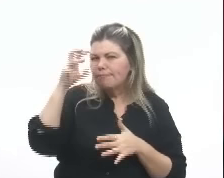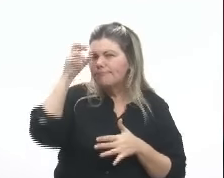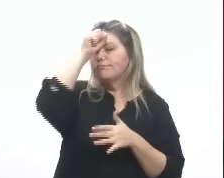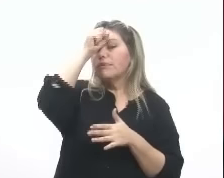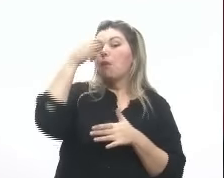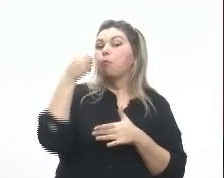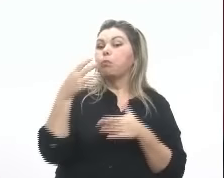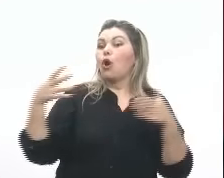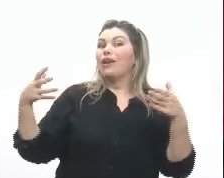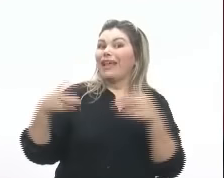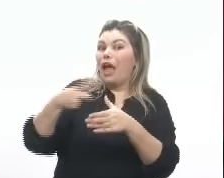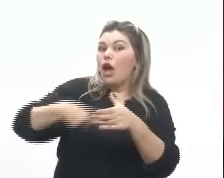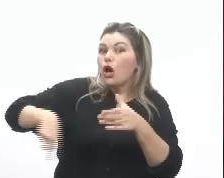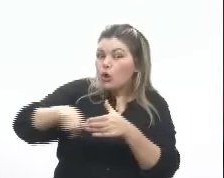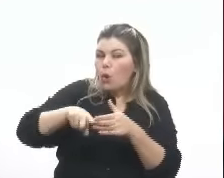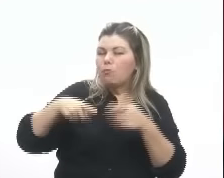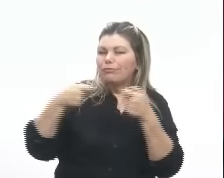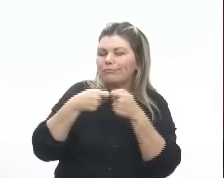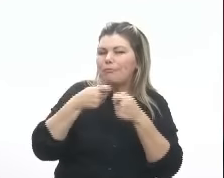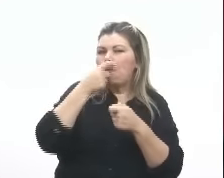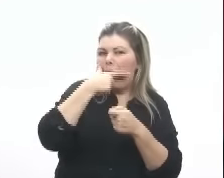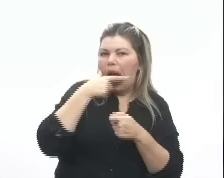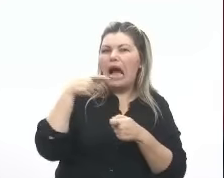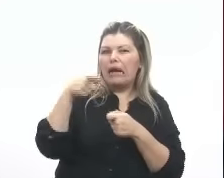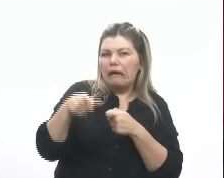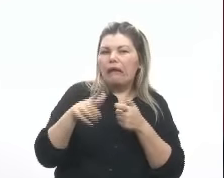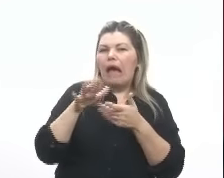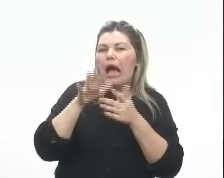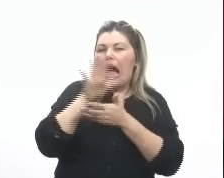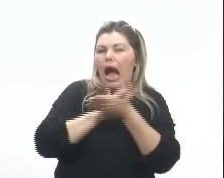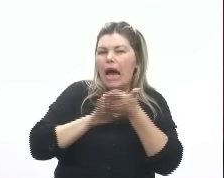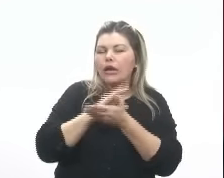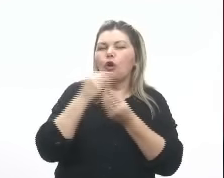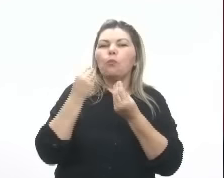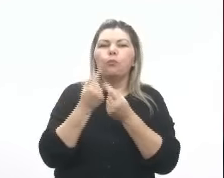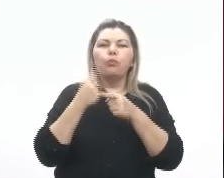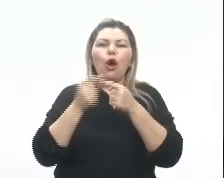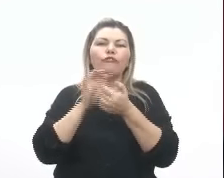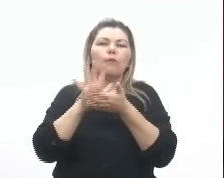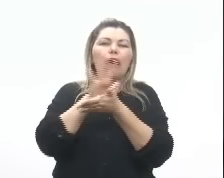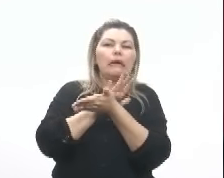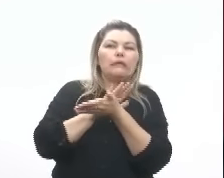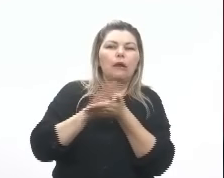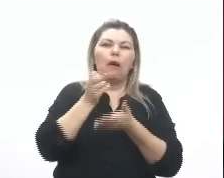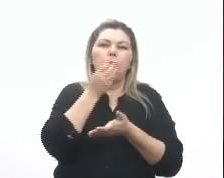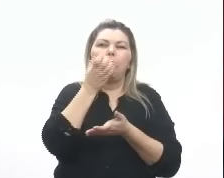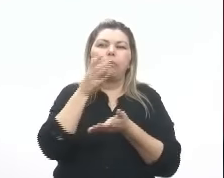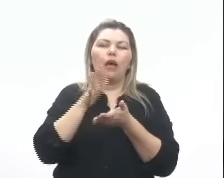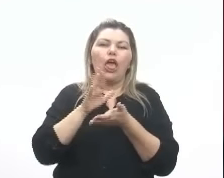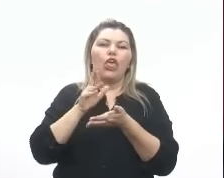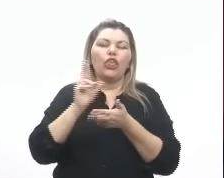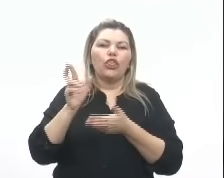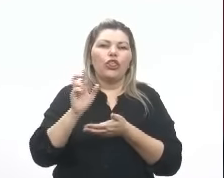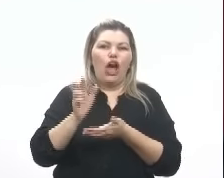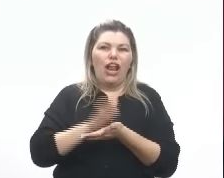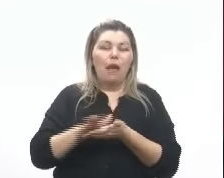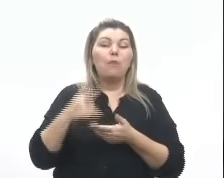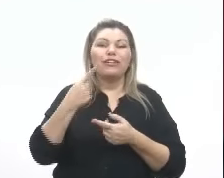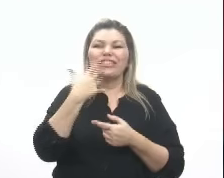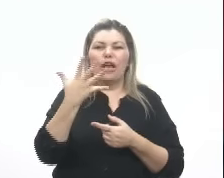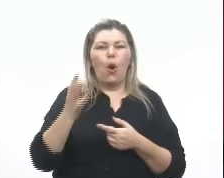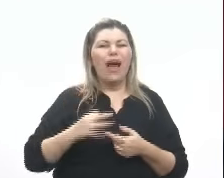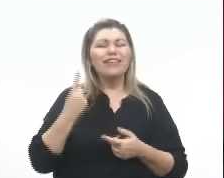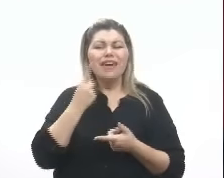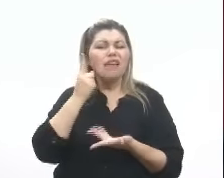grupo ahí de Macri que arregló por el tema del lavado y del blanqueo. Por eso pusieron 5 años. ¿Quién puso eso? ¿Quién habrá